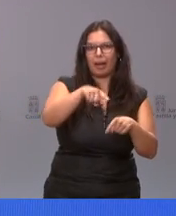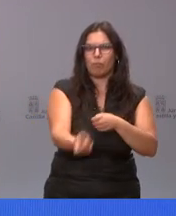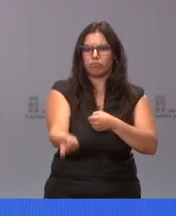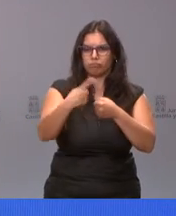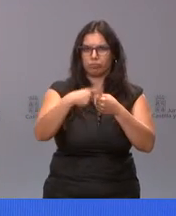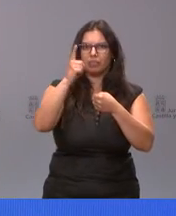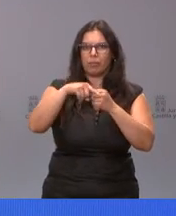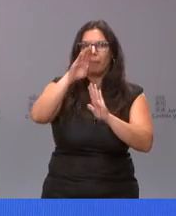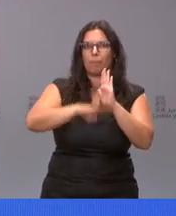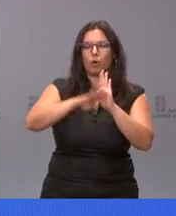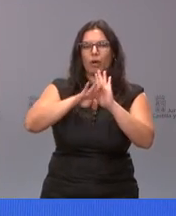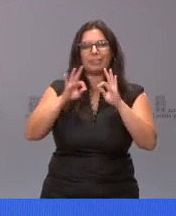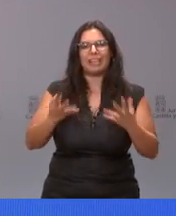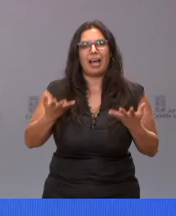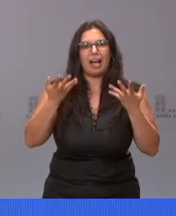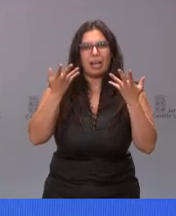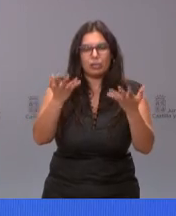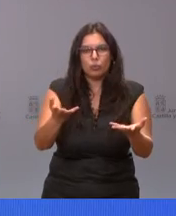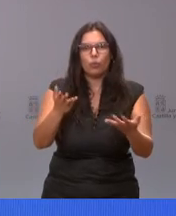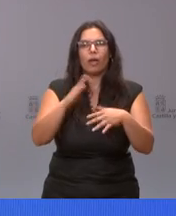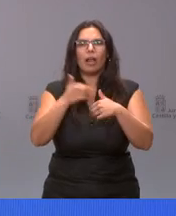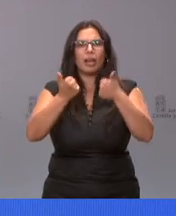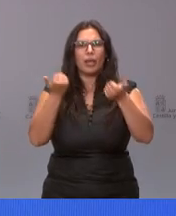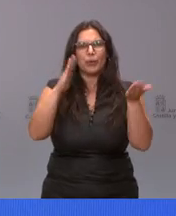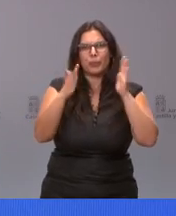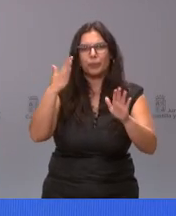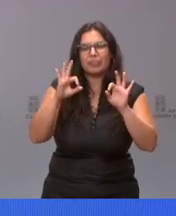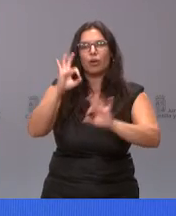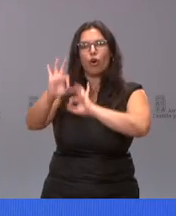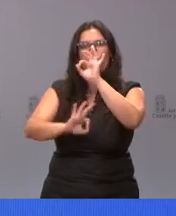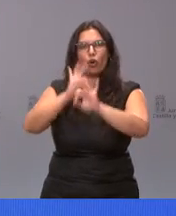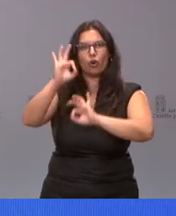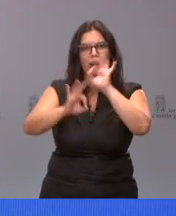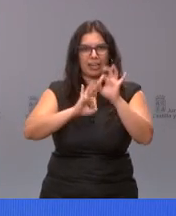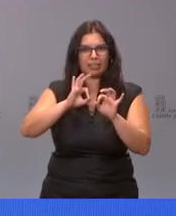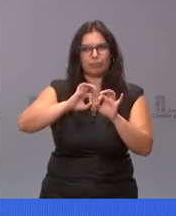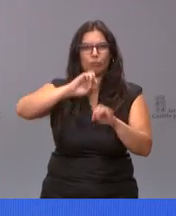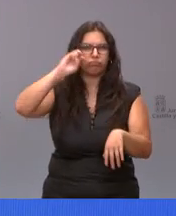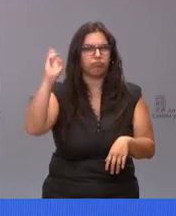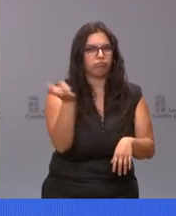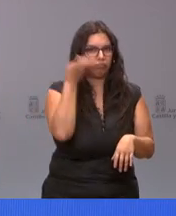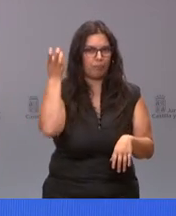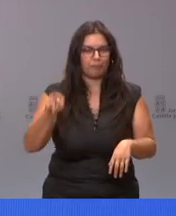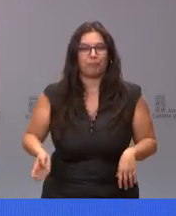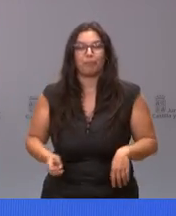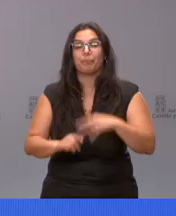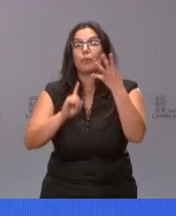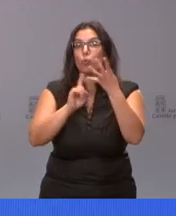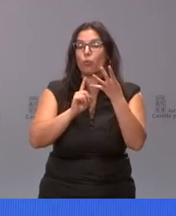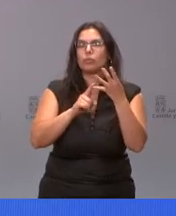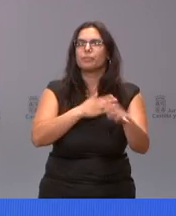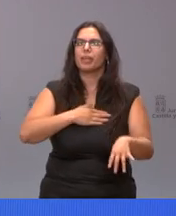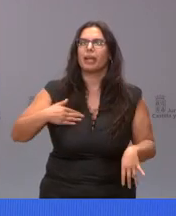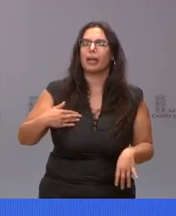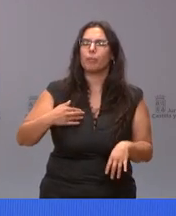en programas de ayudas, de licitaciones, en organismos multilaterales. En cuarto lugar,